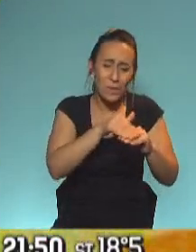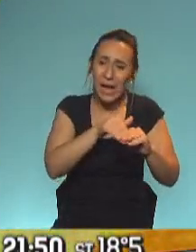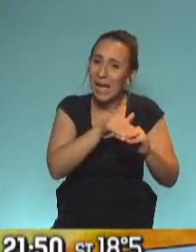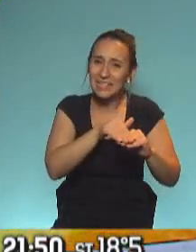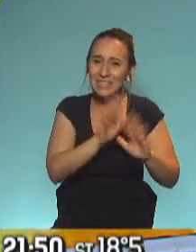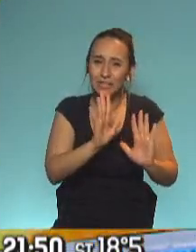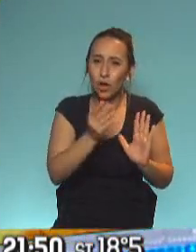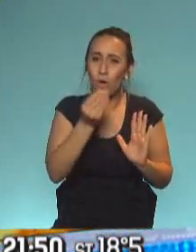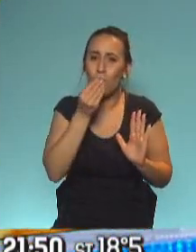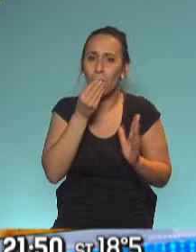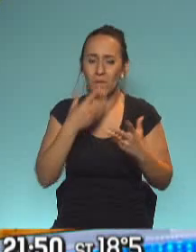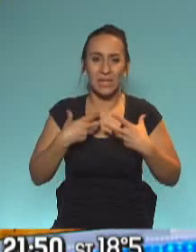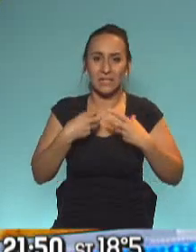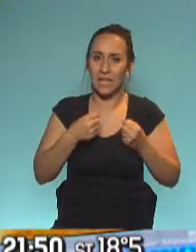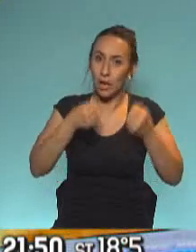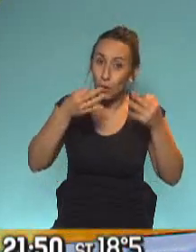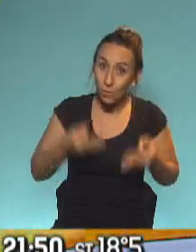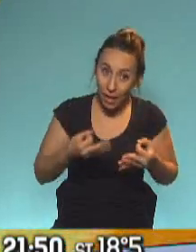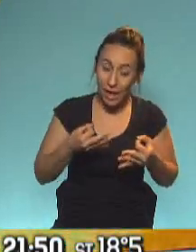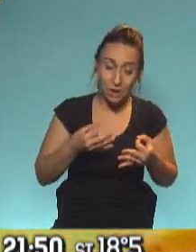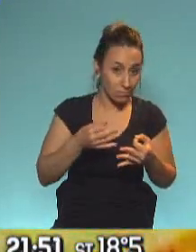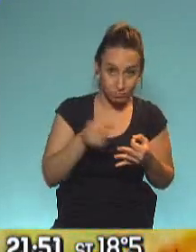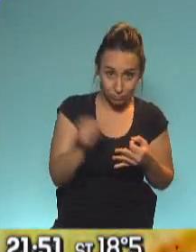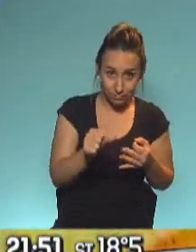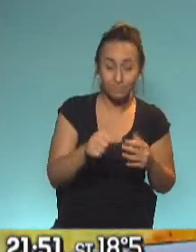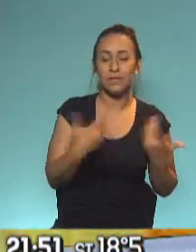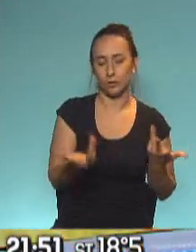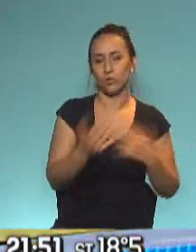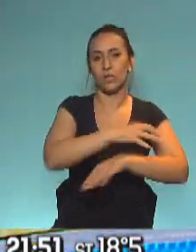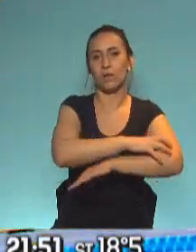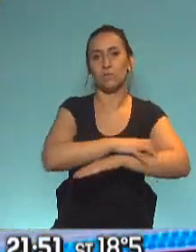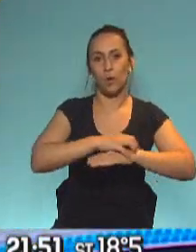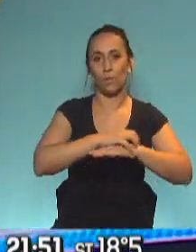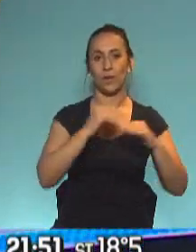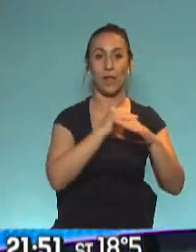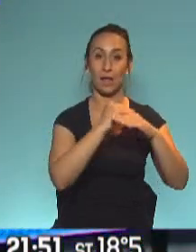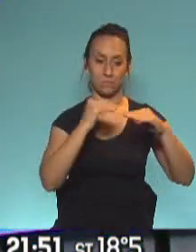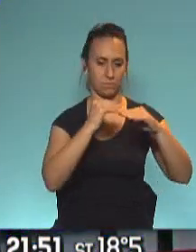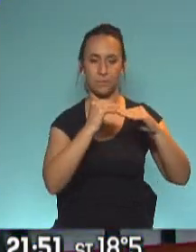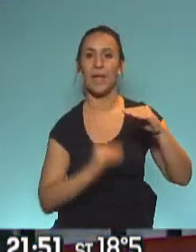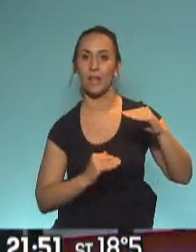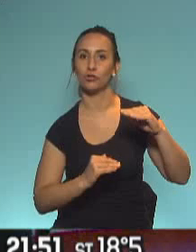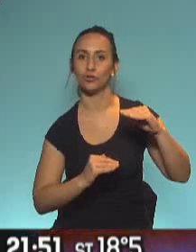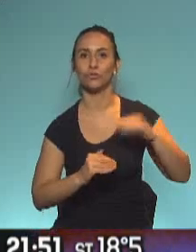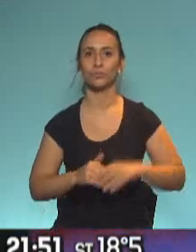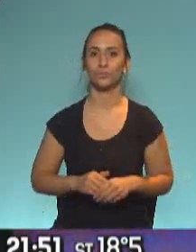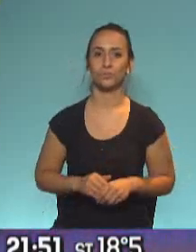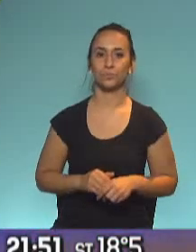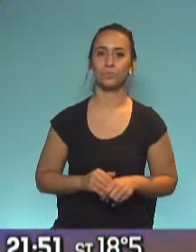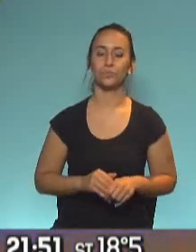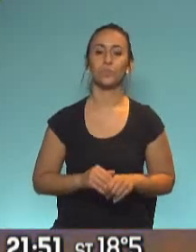mínimamente, nutricionalmente bien, bueno, entonces van a estar por debajo de la línea de la indigencia. Entonces, canasta básica